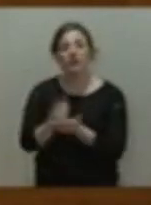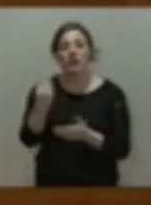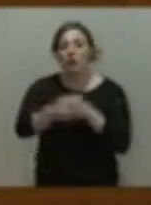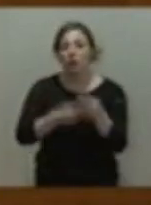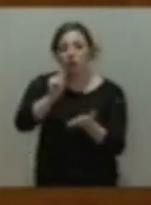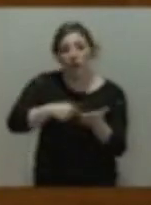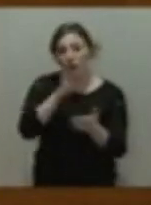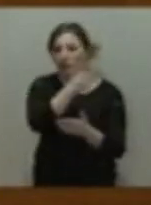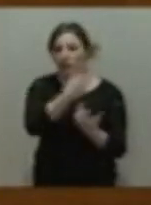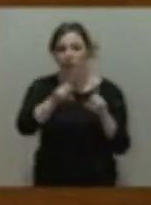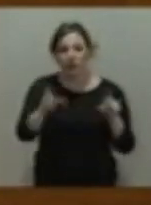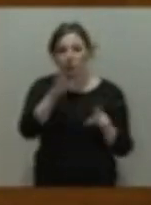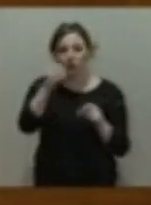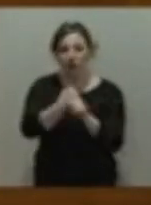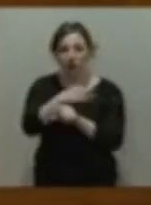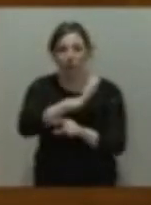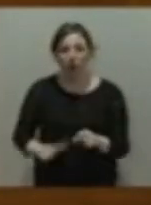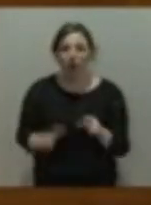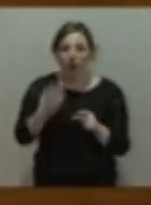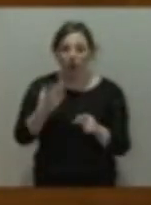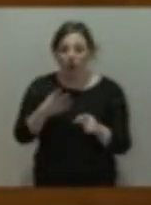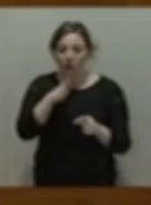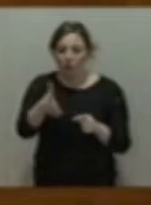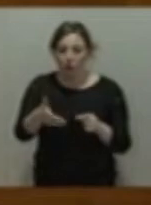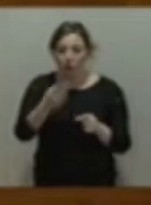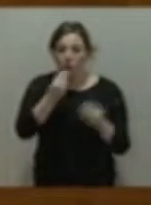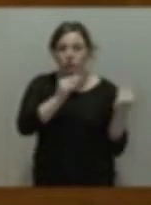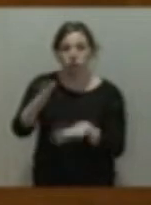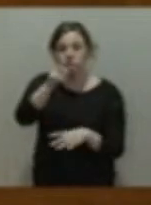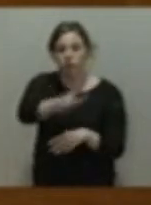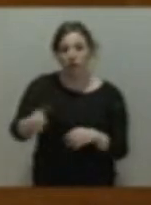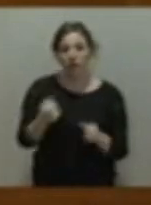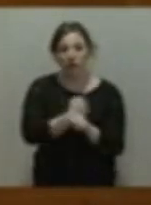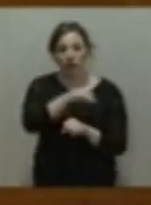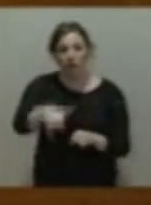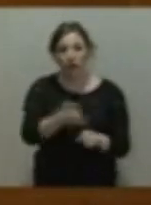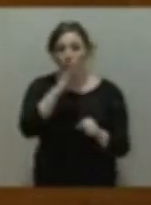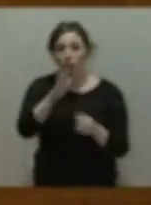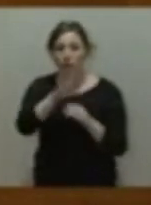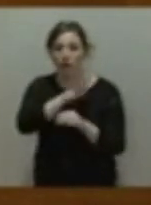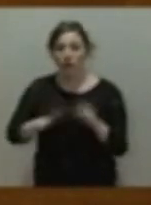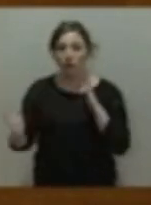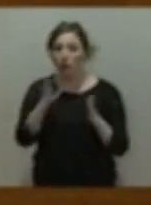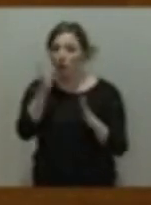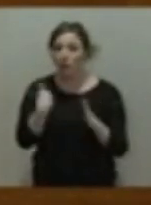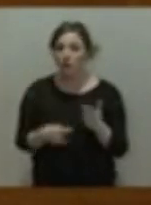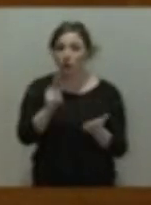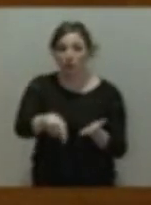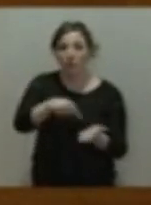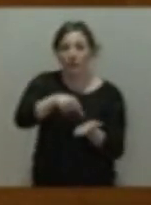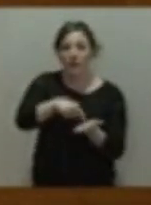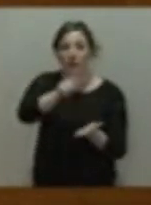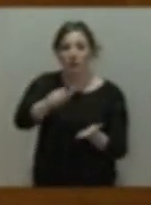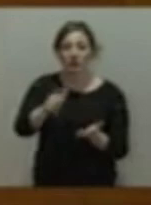través de empresas de trabajo temporal, sustituyendo a trabajadores fijos por temporales contratados desde empresas externas, y se prescinde de trabajadores con muchos